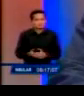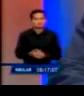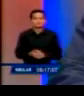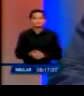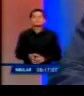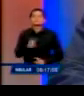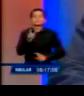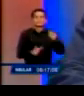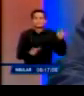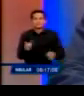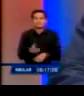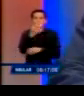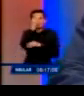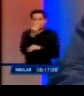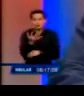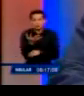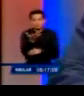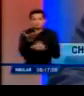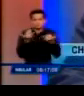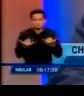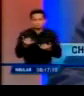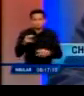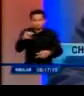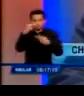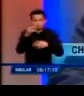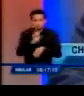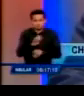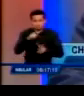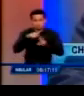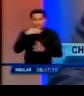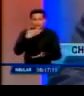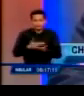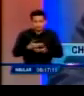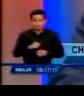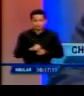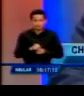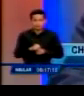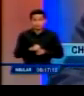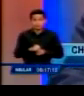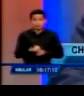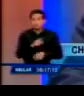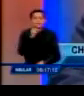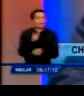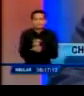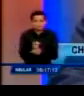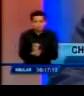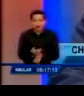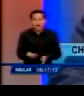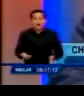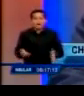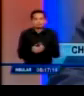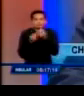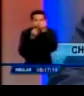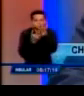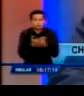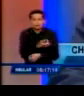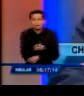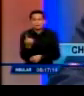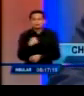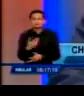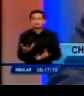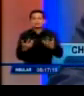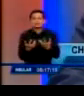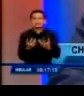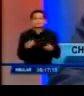todas y todas las personas que nos ven a través de Ecuador TV. No es verdad, una vez más han querido,